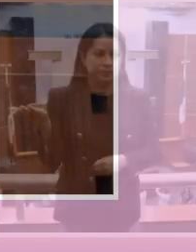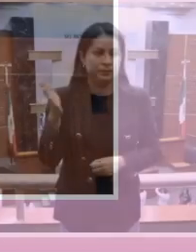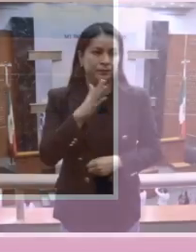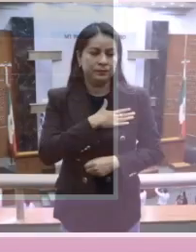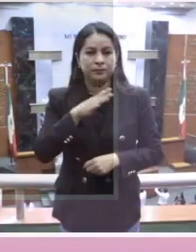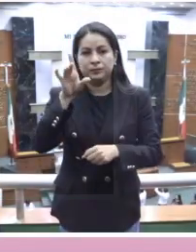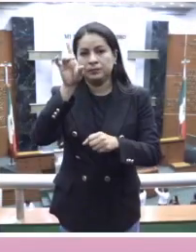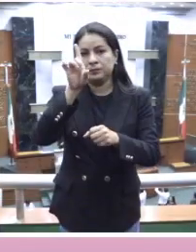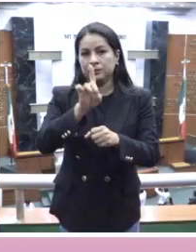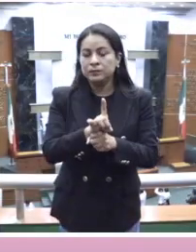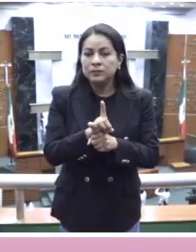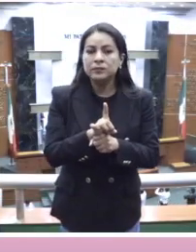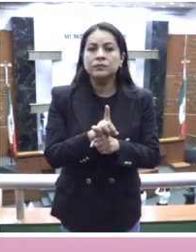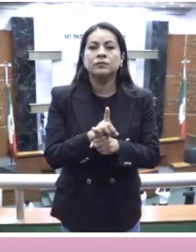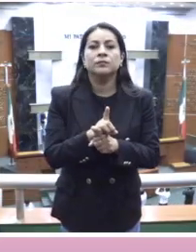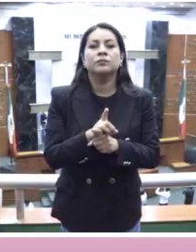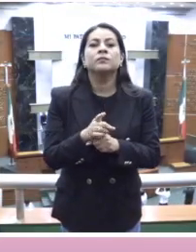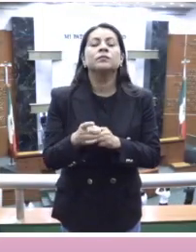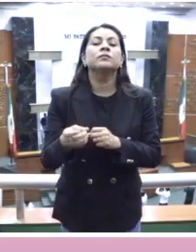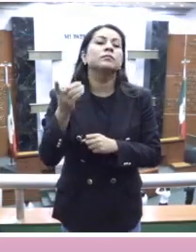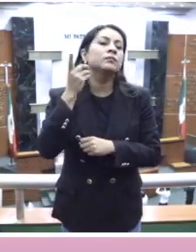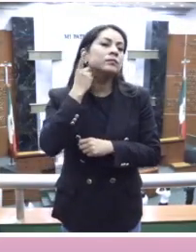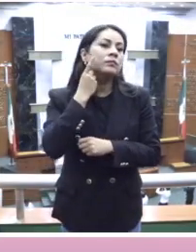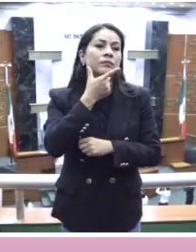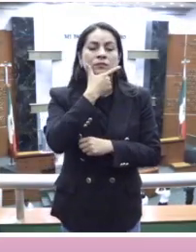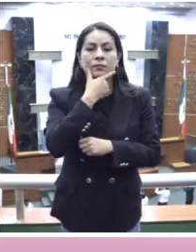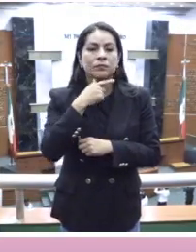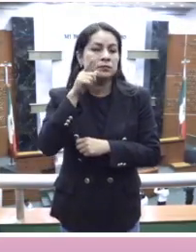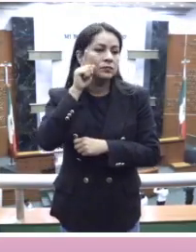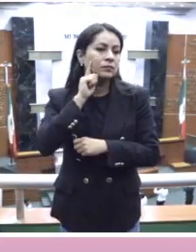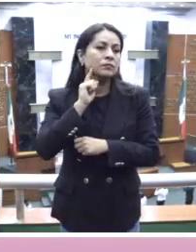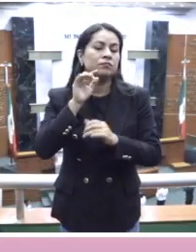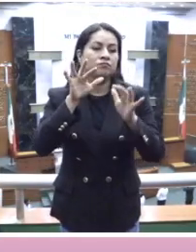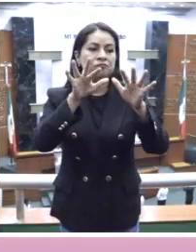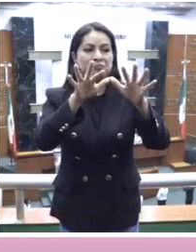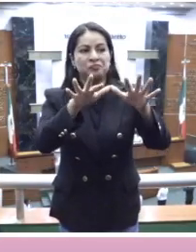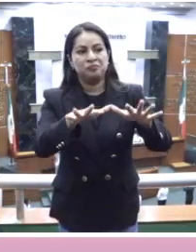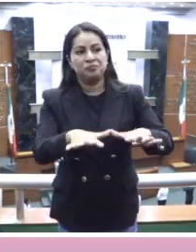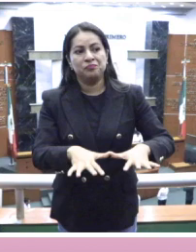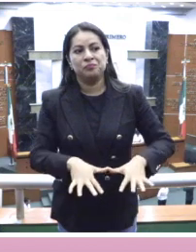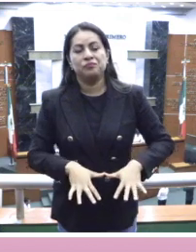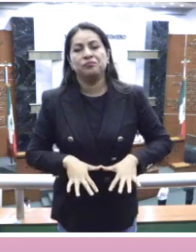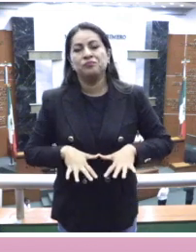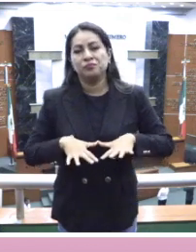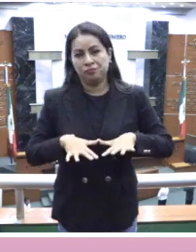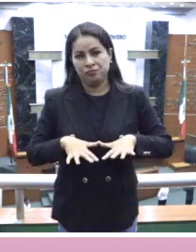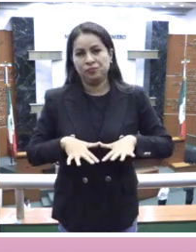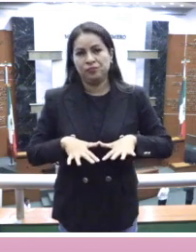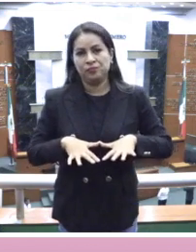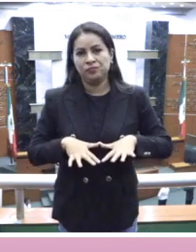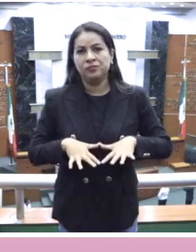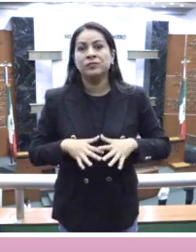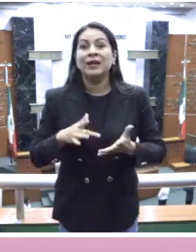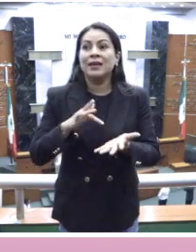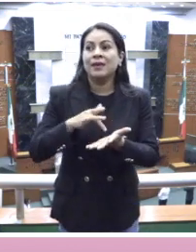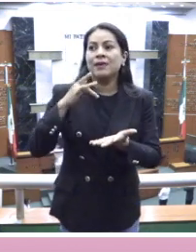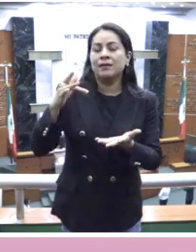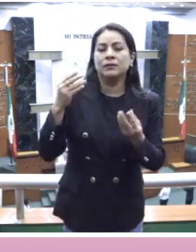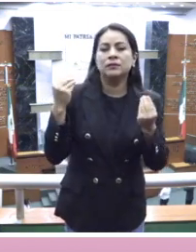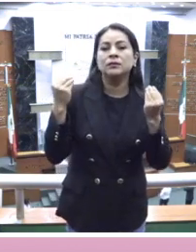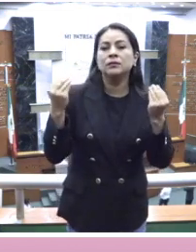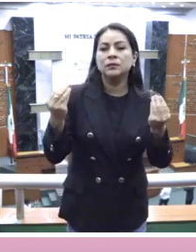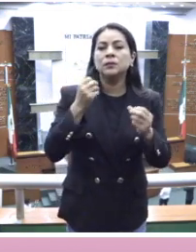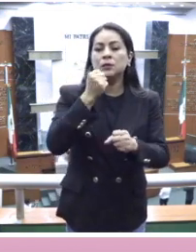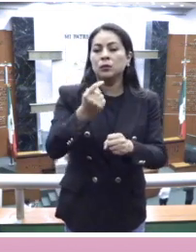Muy buenos días a los diputados y diputadas que nos encontramos presentes en la sesión. Agradezco mucho